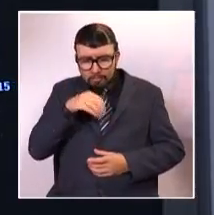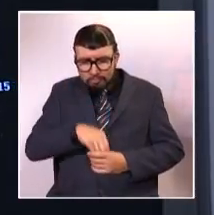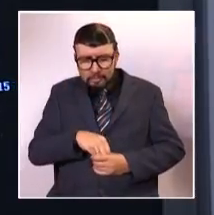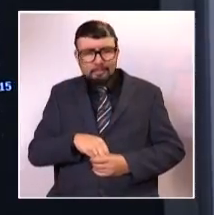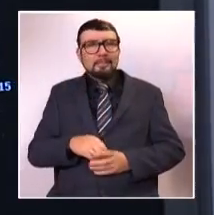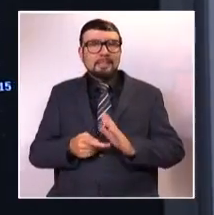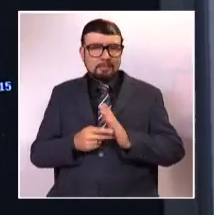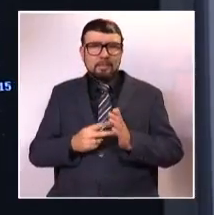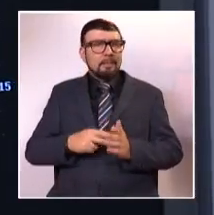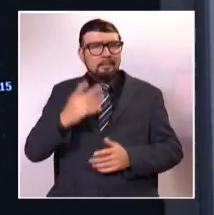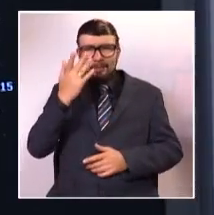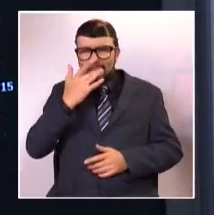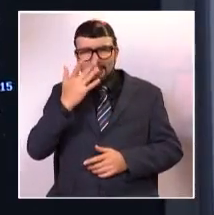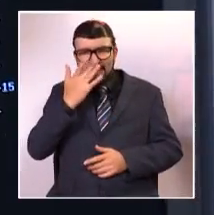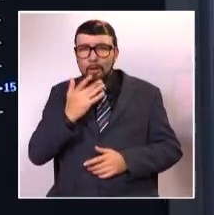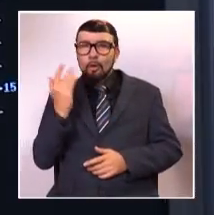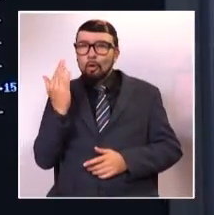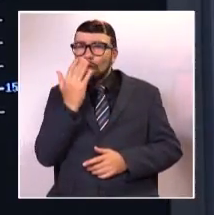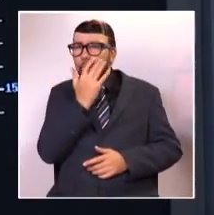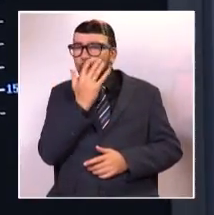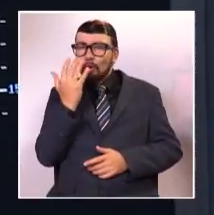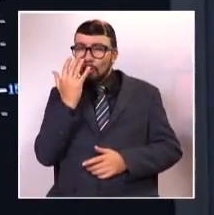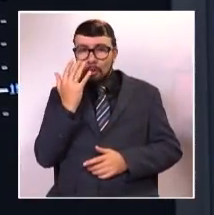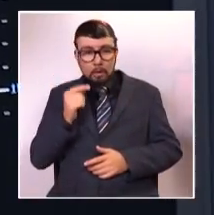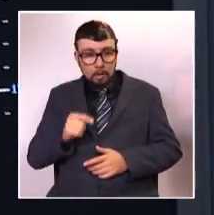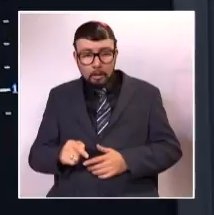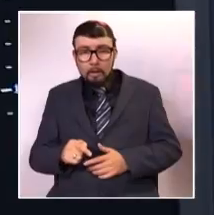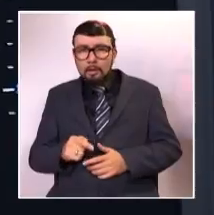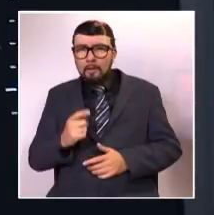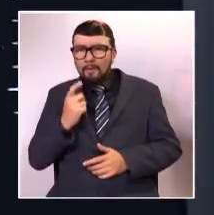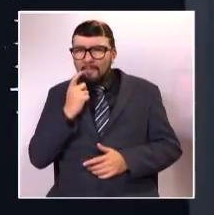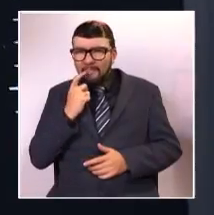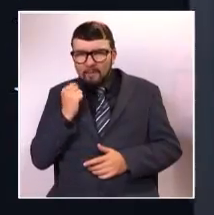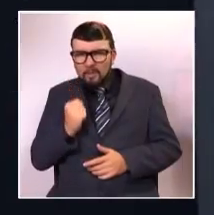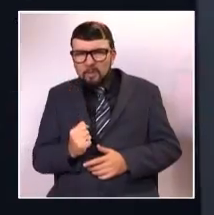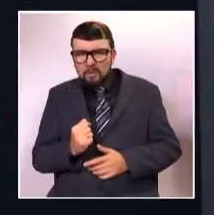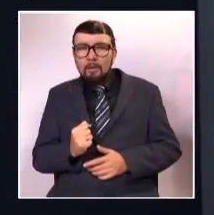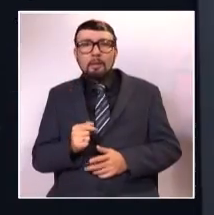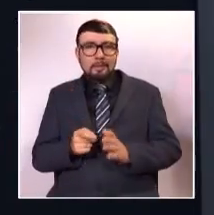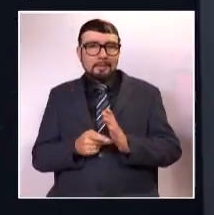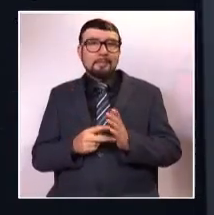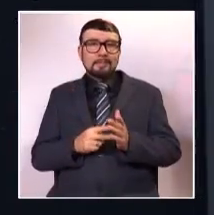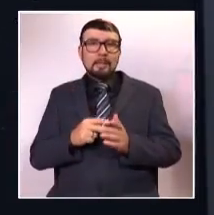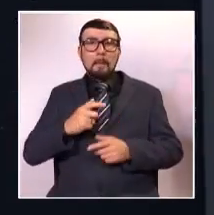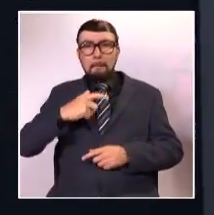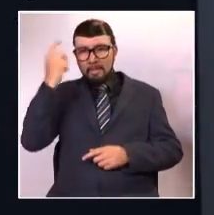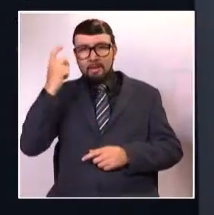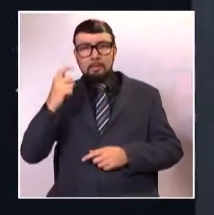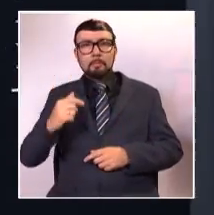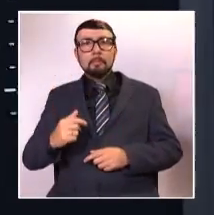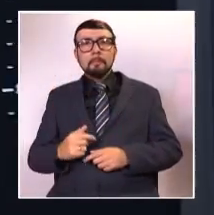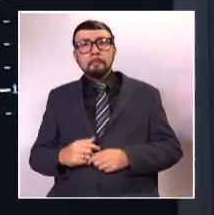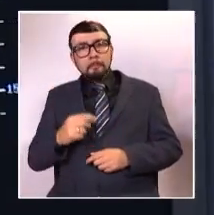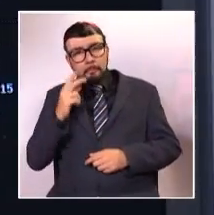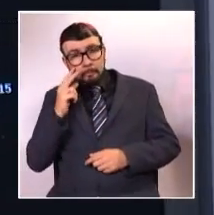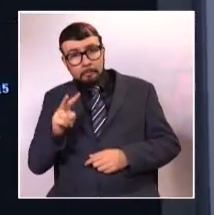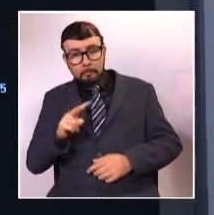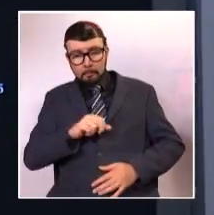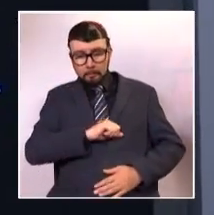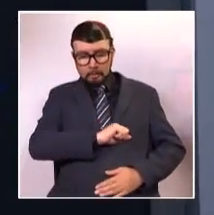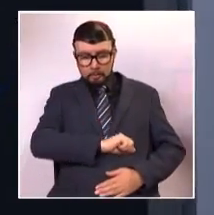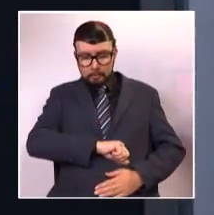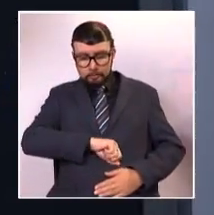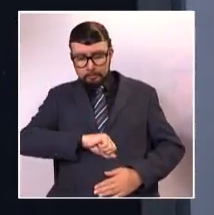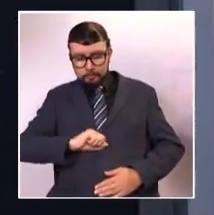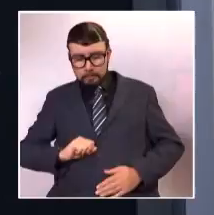negro y todo lo que tiende a ser más sólido lo vemos más blanco. Entonces miramos la vejiga, cómo está